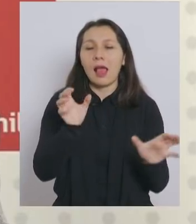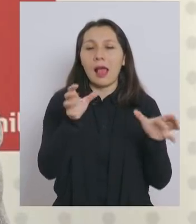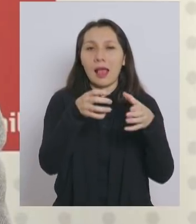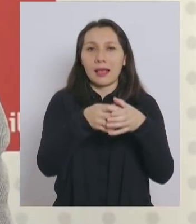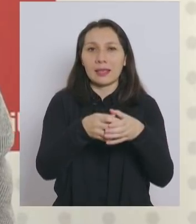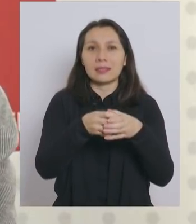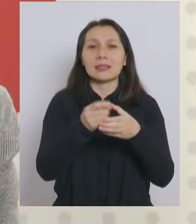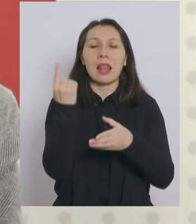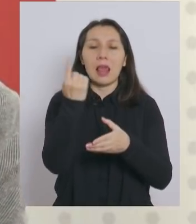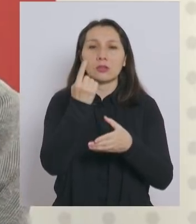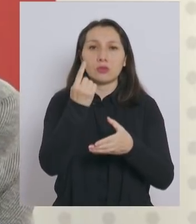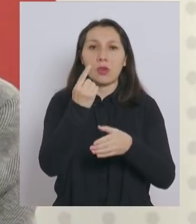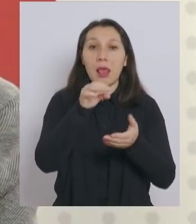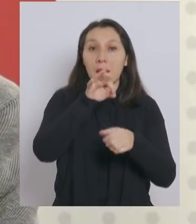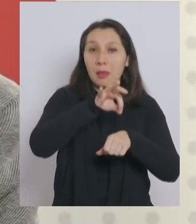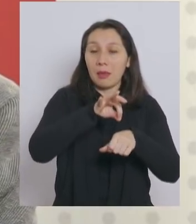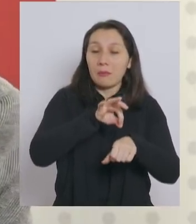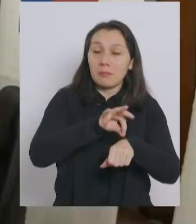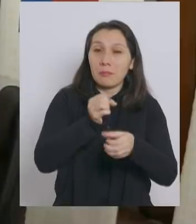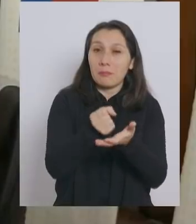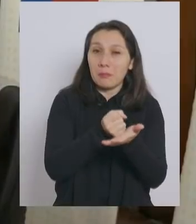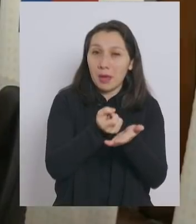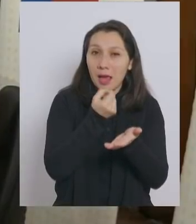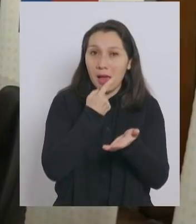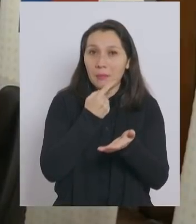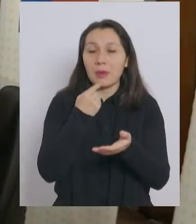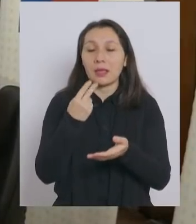ANAMED del ISP. Patricia, por favor.